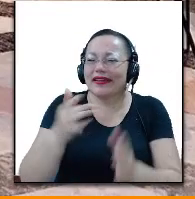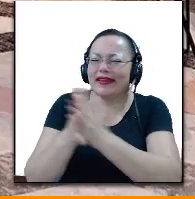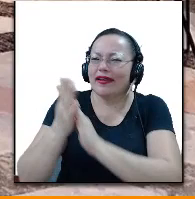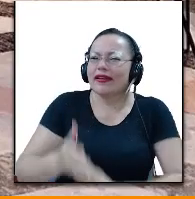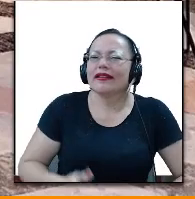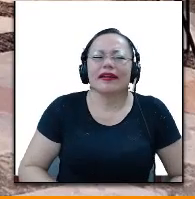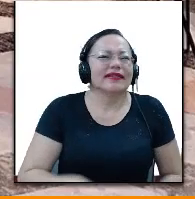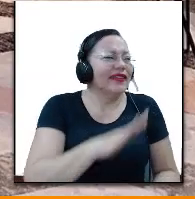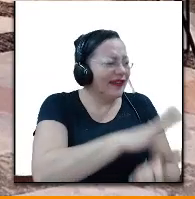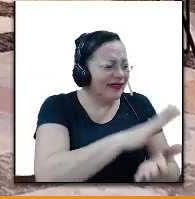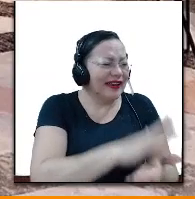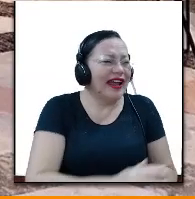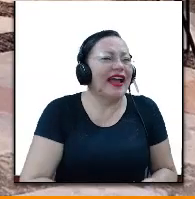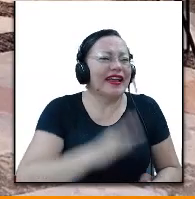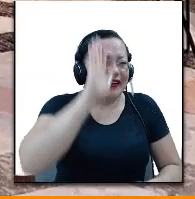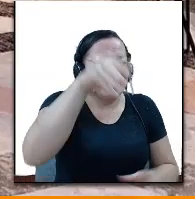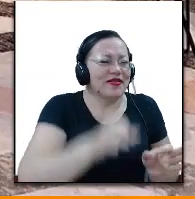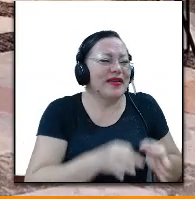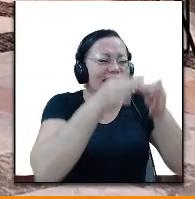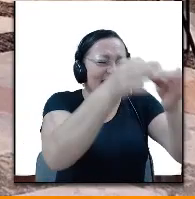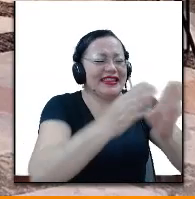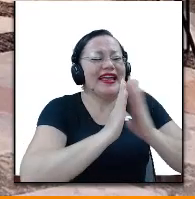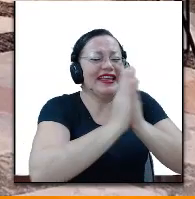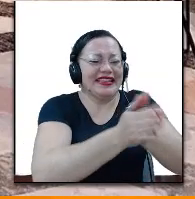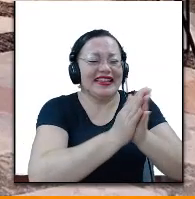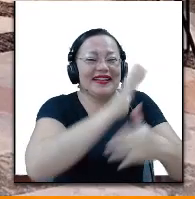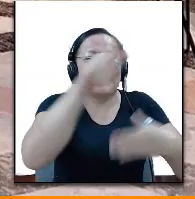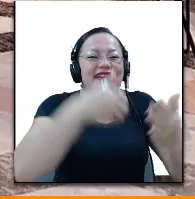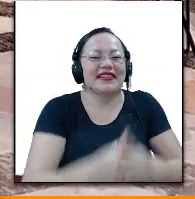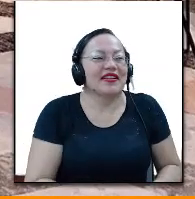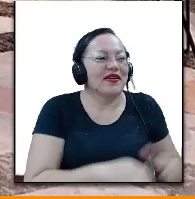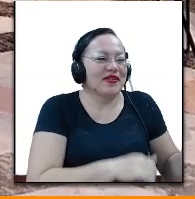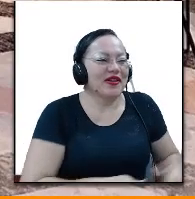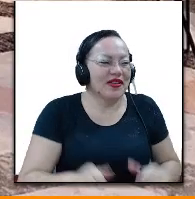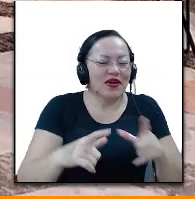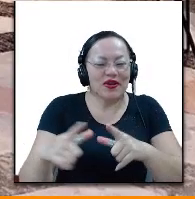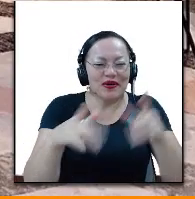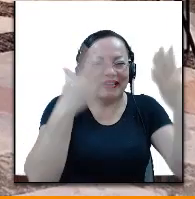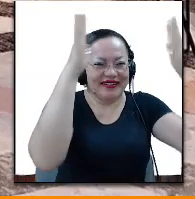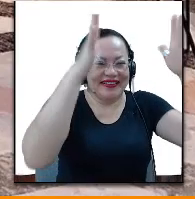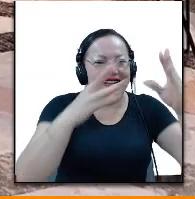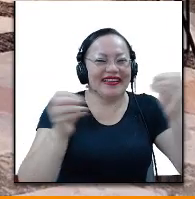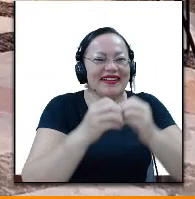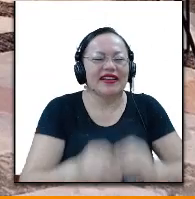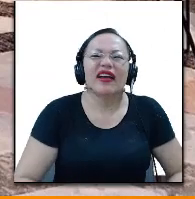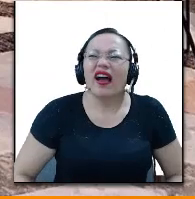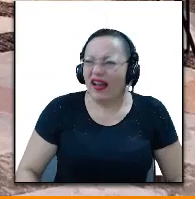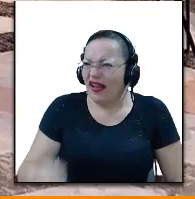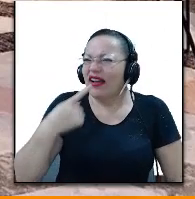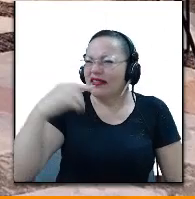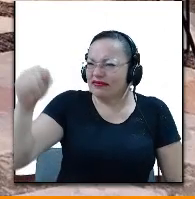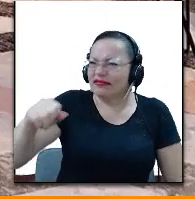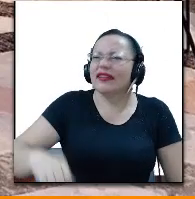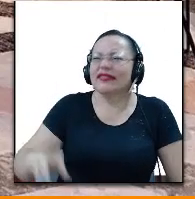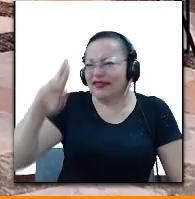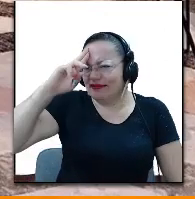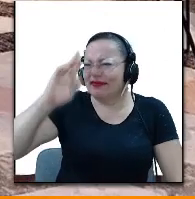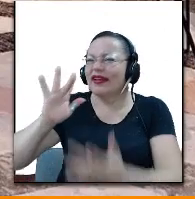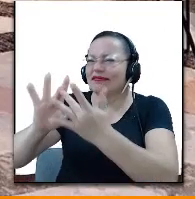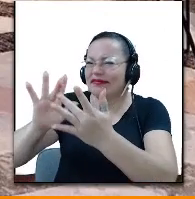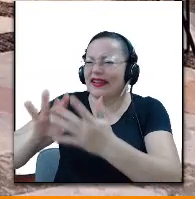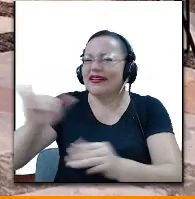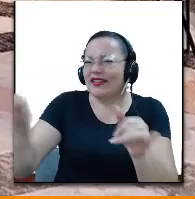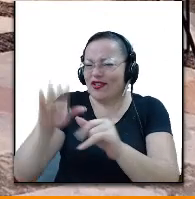Tranquila, que ese cumpleaños se postergó para diciembre y lo hacemos con bombos y platillos. Cierto, yo también considero lo mismo. Yo lo